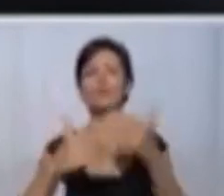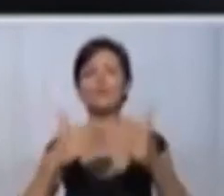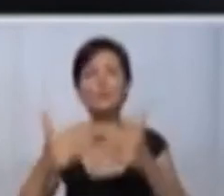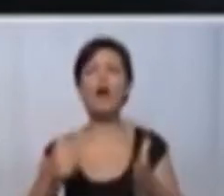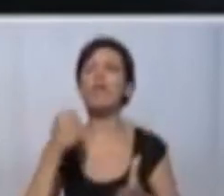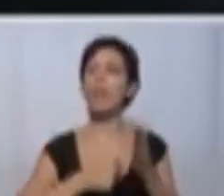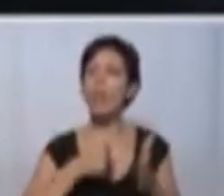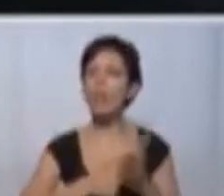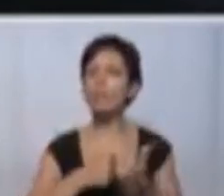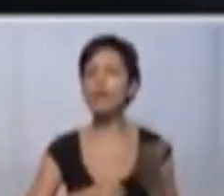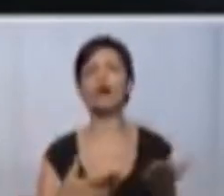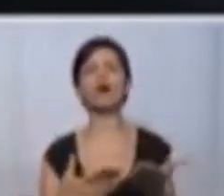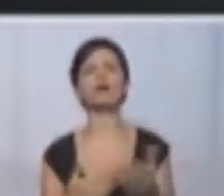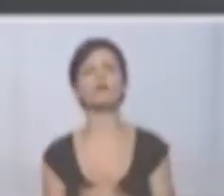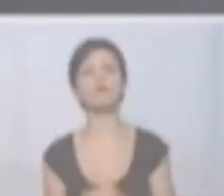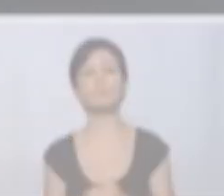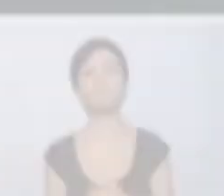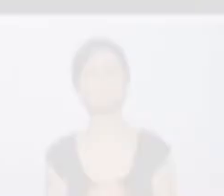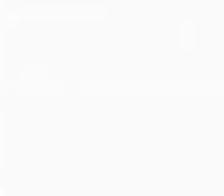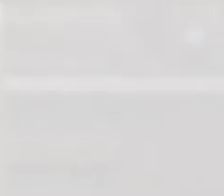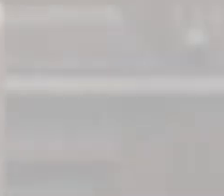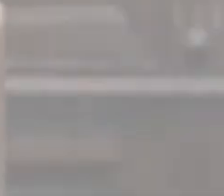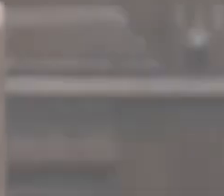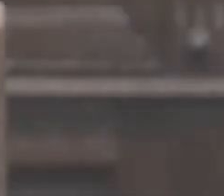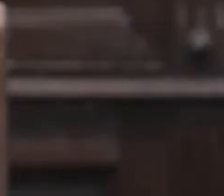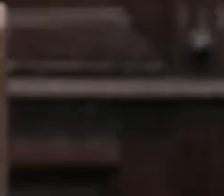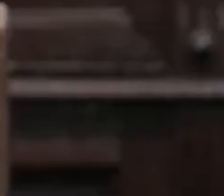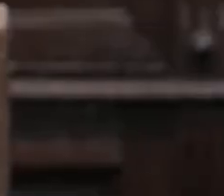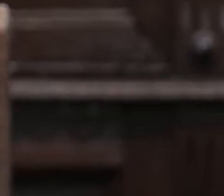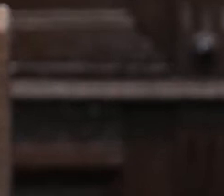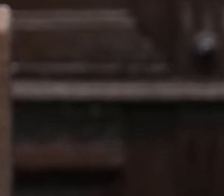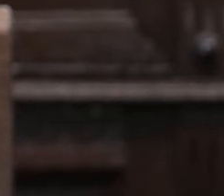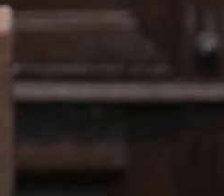aquello con lo que nos habíamos comprometido. Gracias.